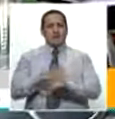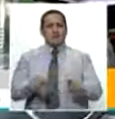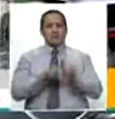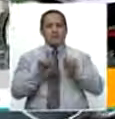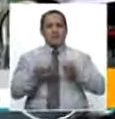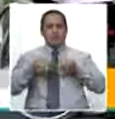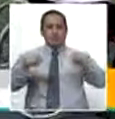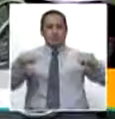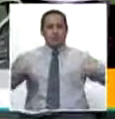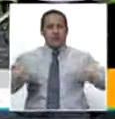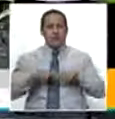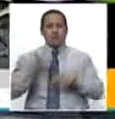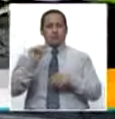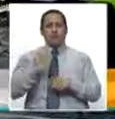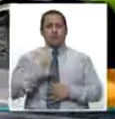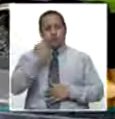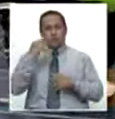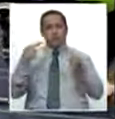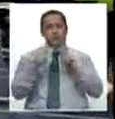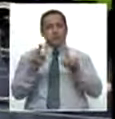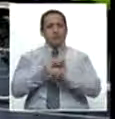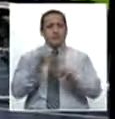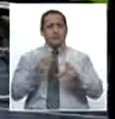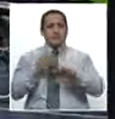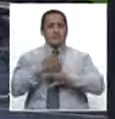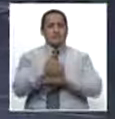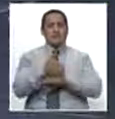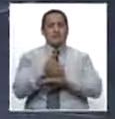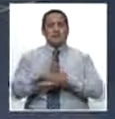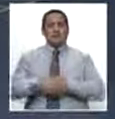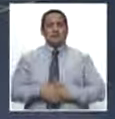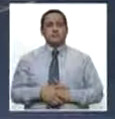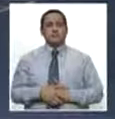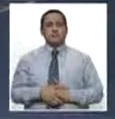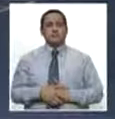las canchas, las pocas que conocíamos no eran tan accesibles.